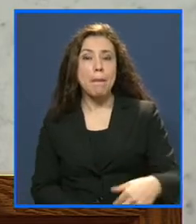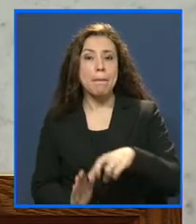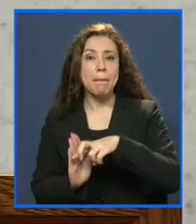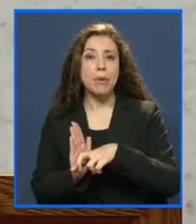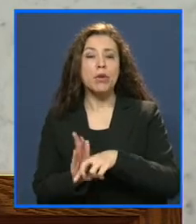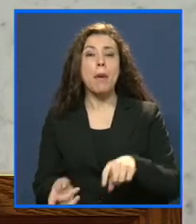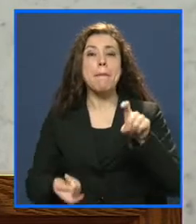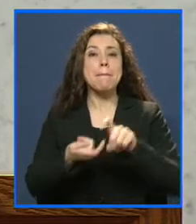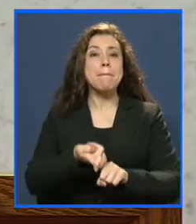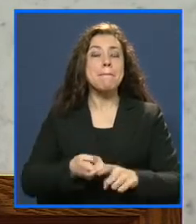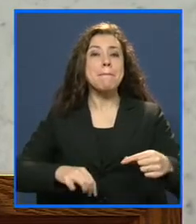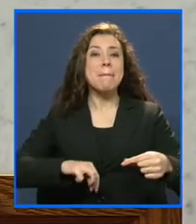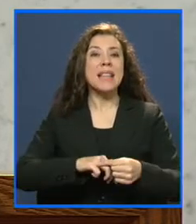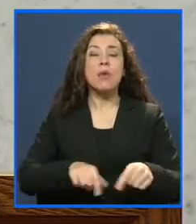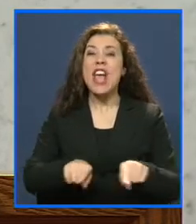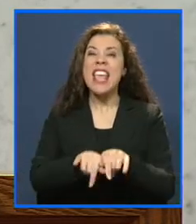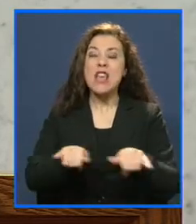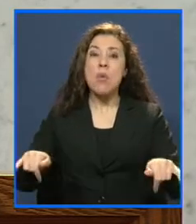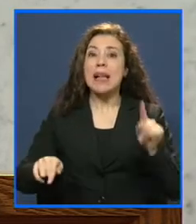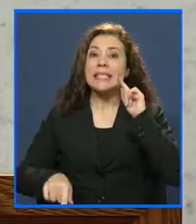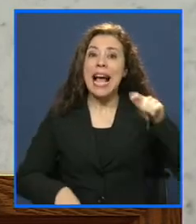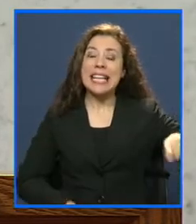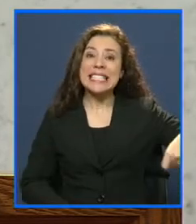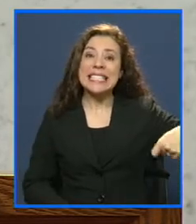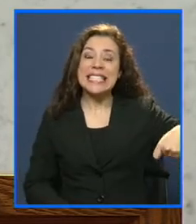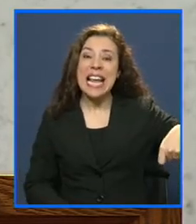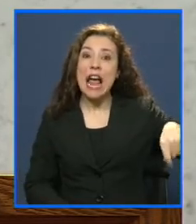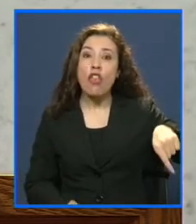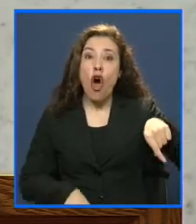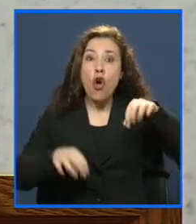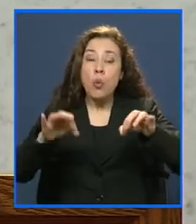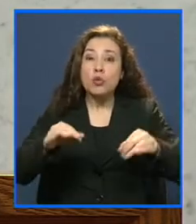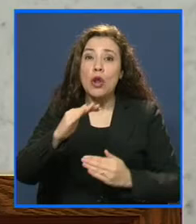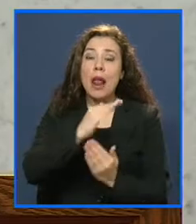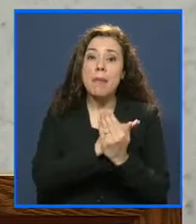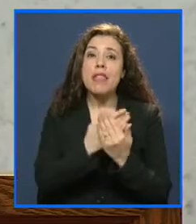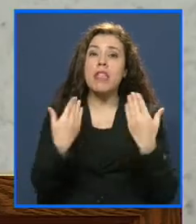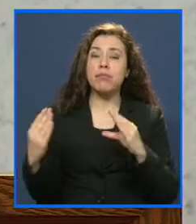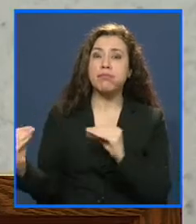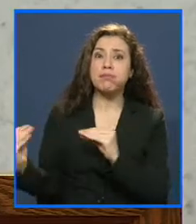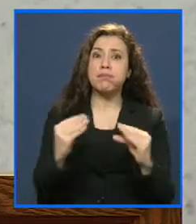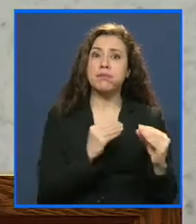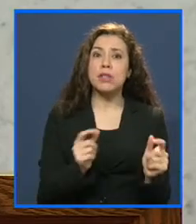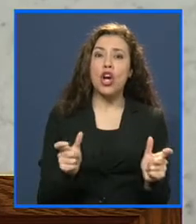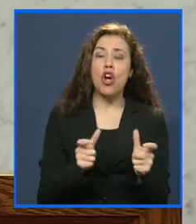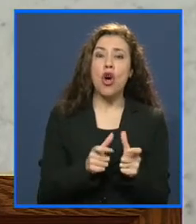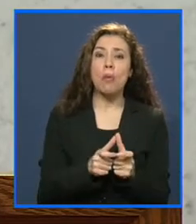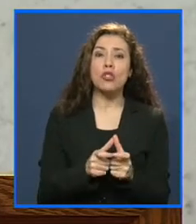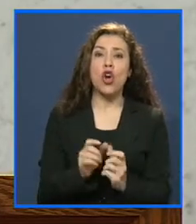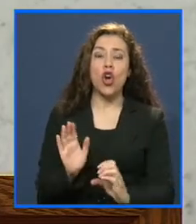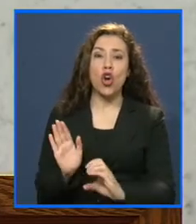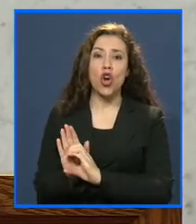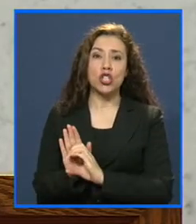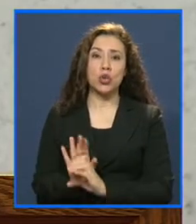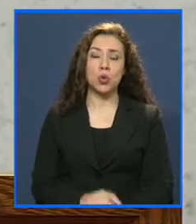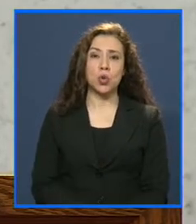de matrimonio igualitario que se encuentra en este senado y es justamente esta mañana fue discutido en la comisión de constitución